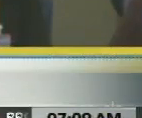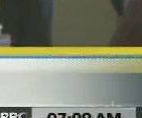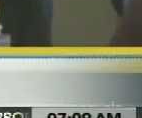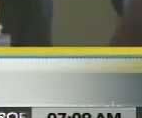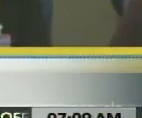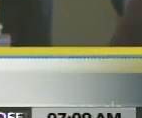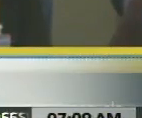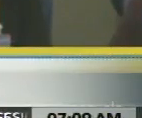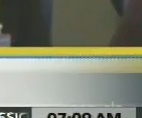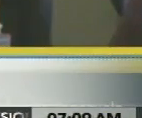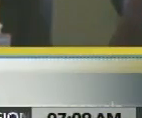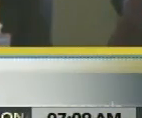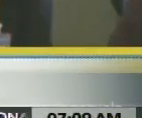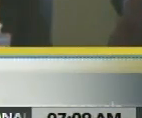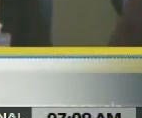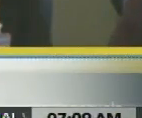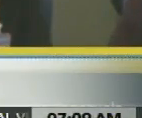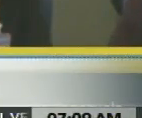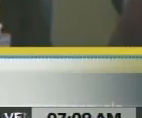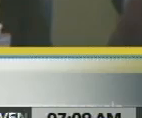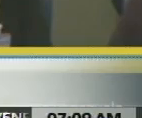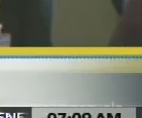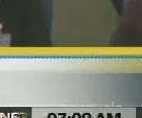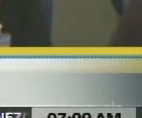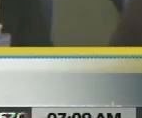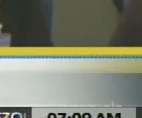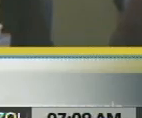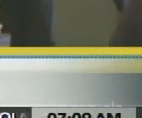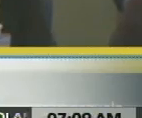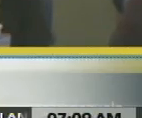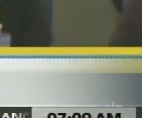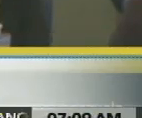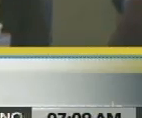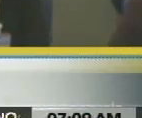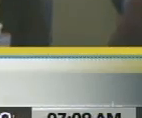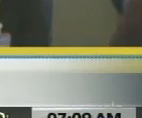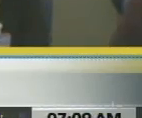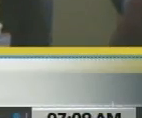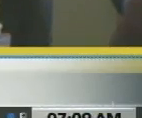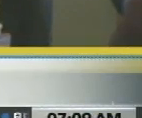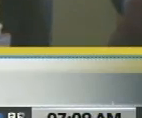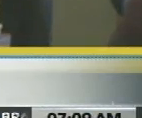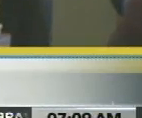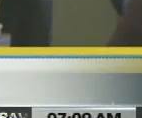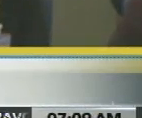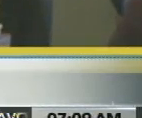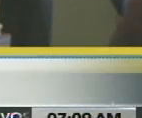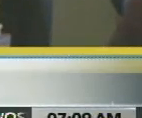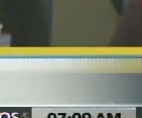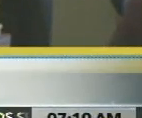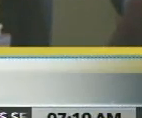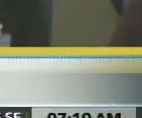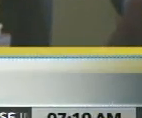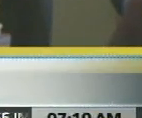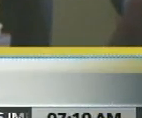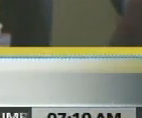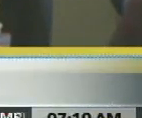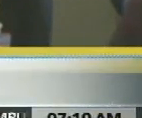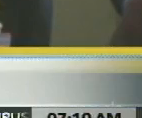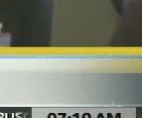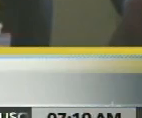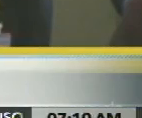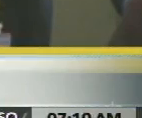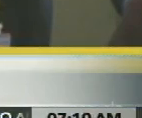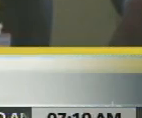se han sancionado 52 leyes vinculadas a la defensa de los pueblos y comunidades indígenas. En el año 2014 y en el marco de nuestro